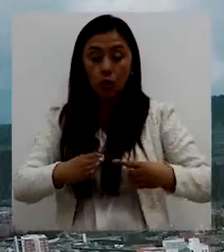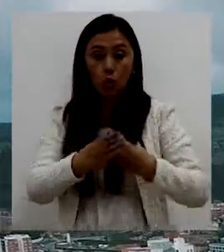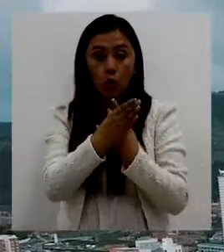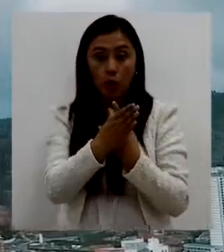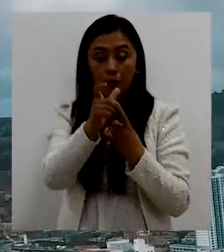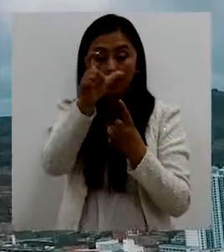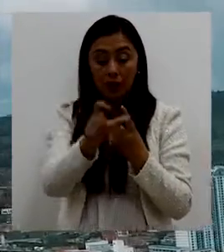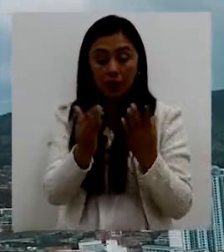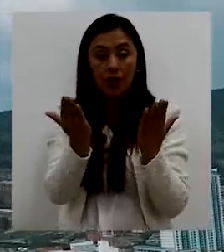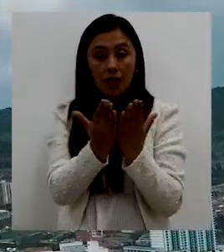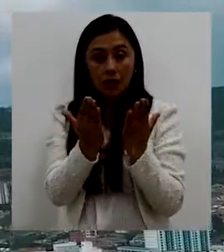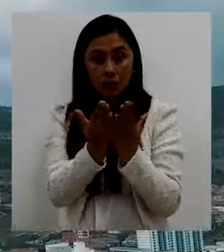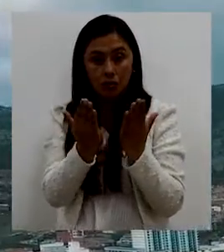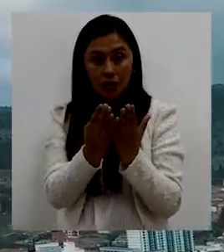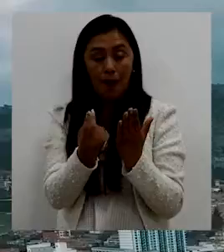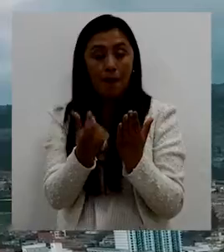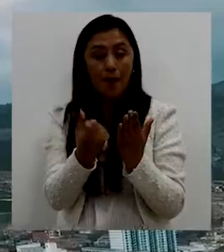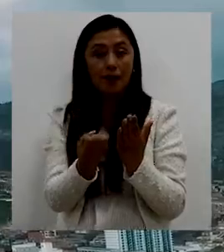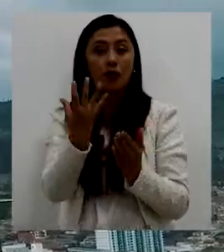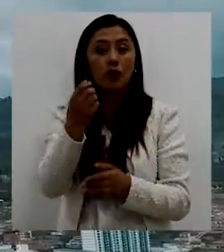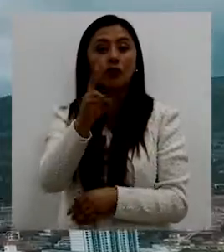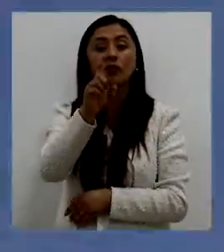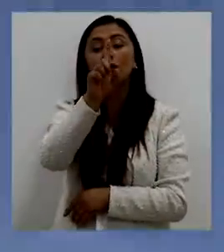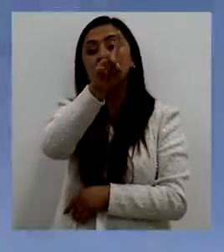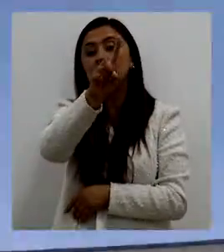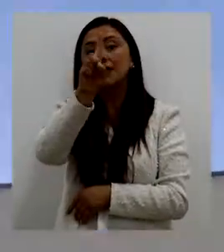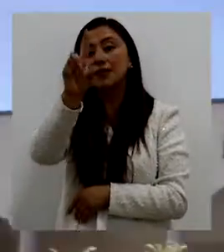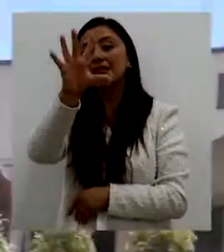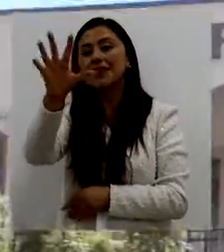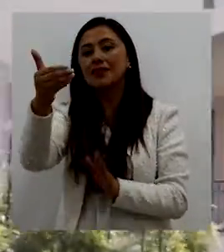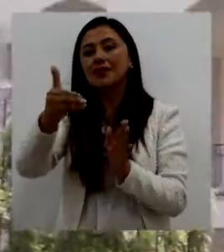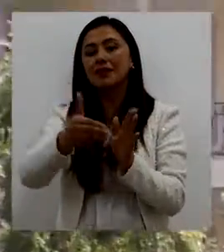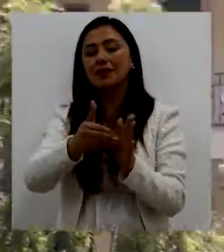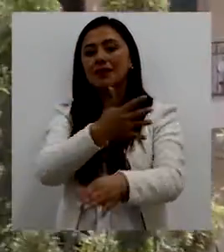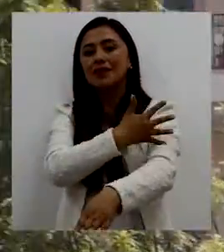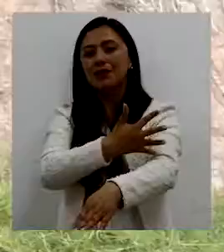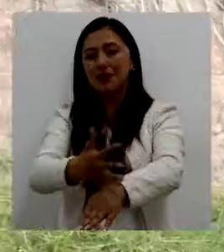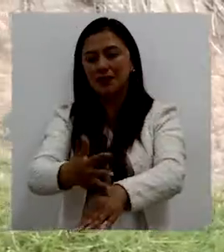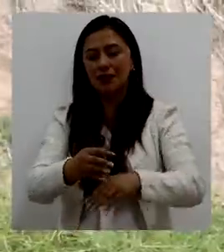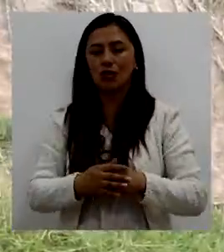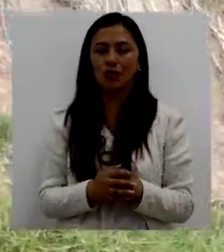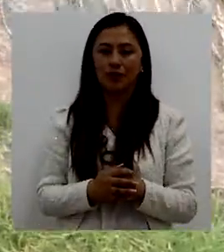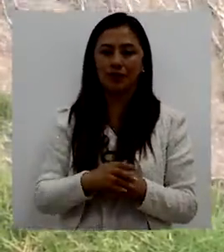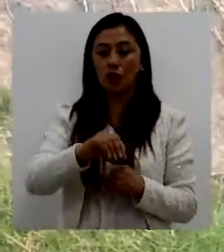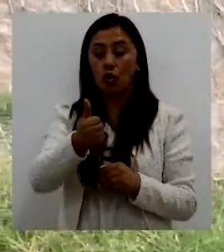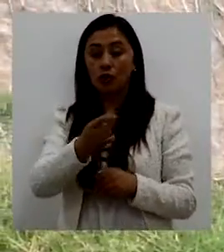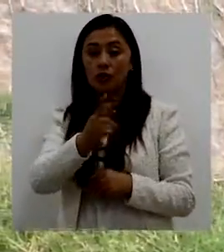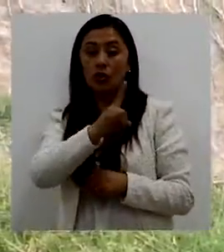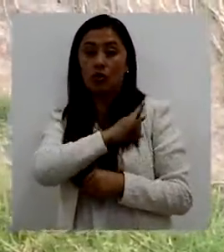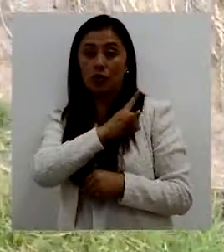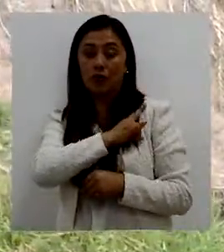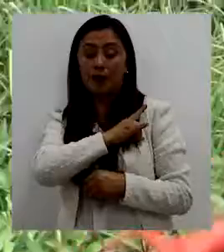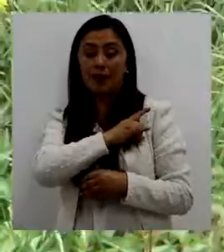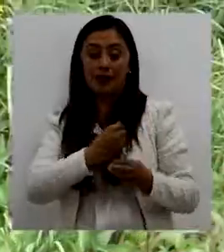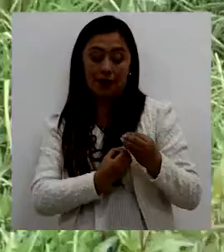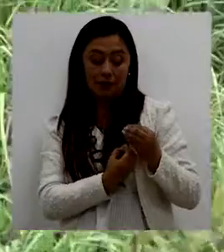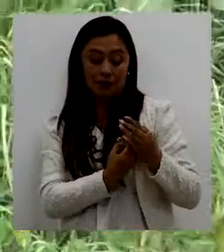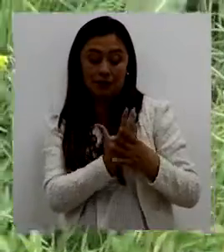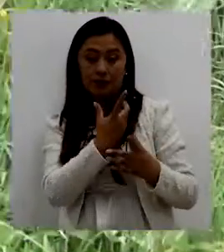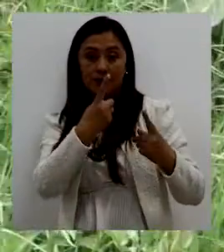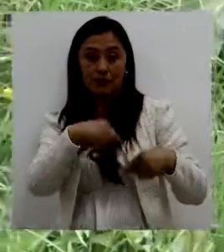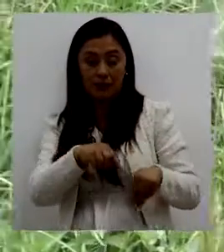por un valor de 115 millones. Con la Juan de Castellanos igualmente se firmó un convenio de 50 millones